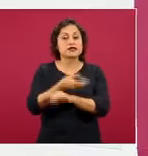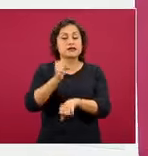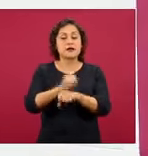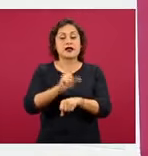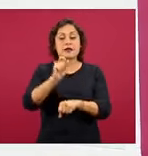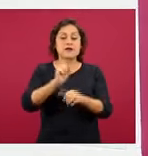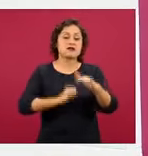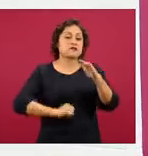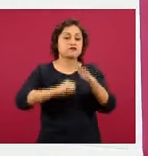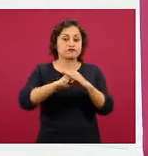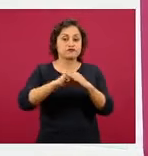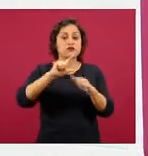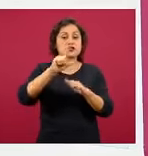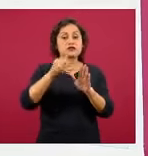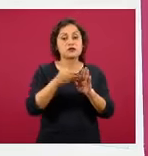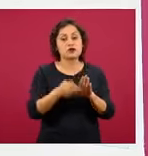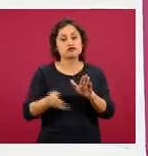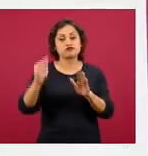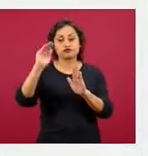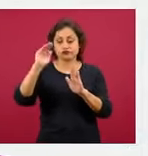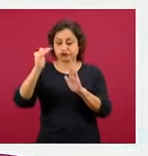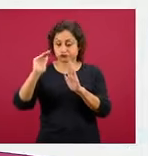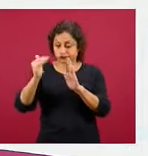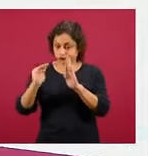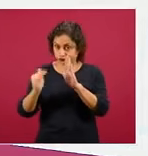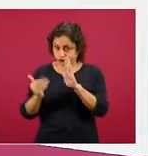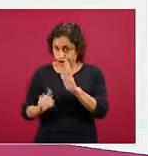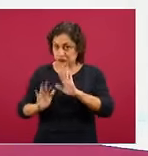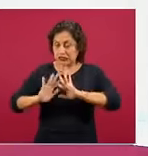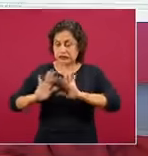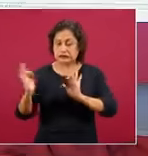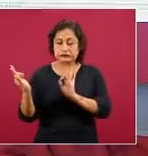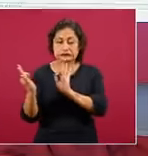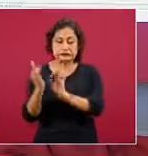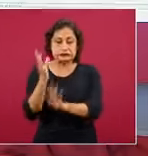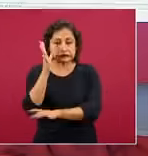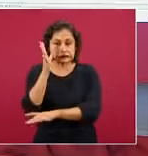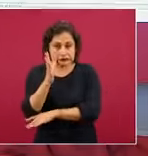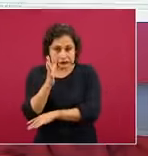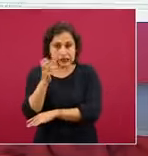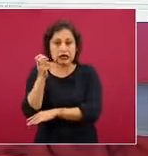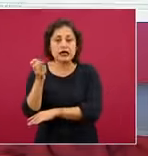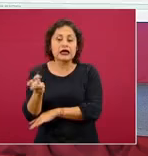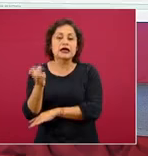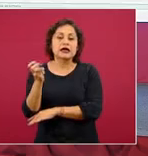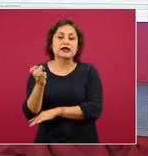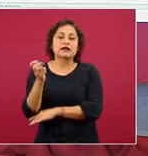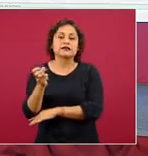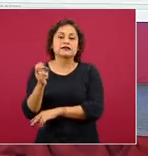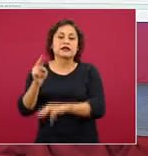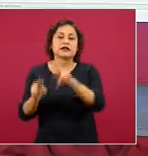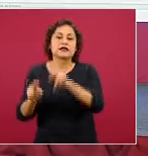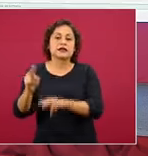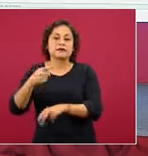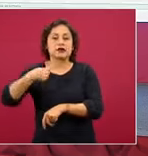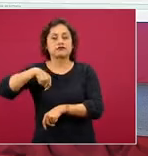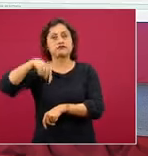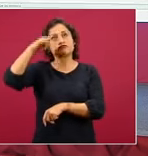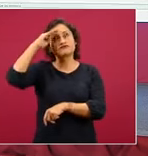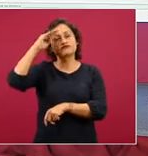20 prácticamente ha ido descendiendo y ya está muy cerca del nivel de lo esperado de acuerdo a los últimos 5